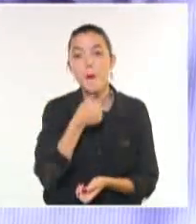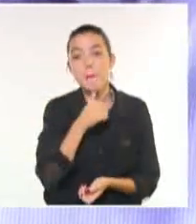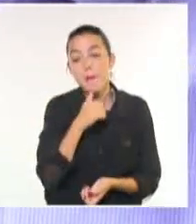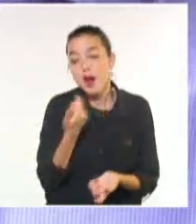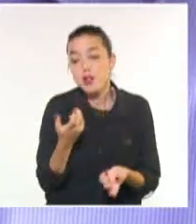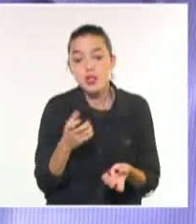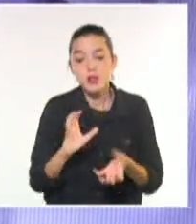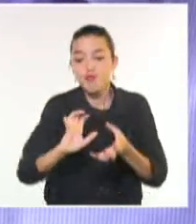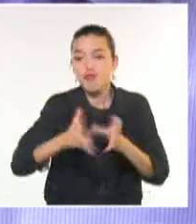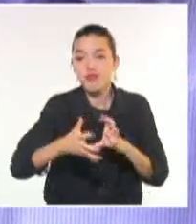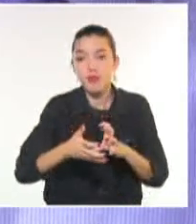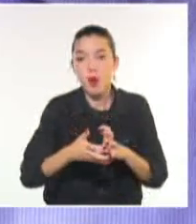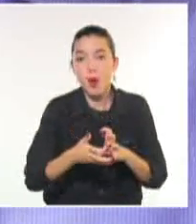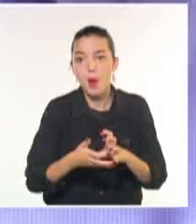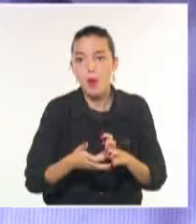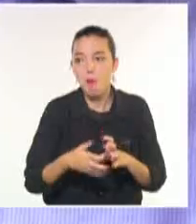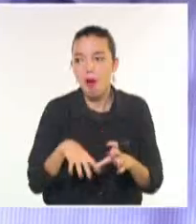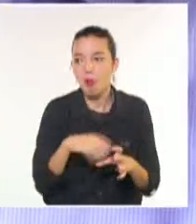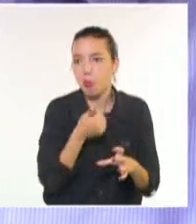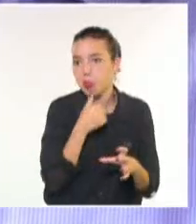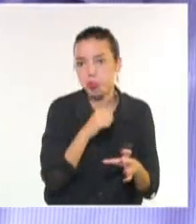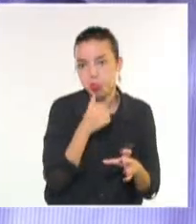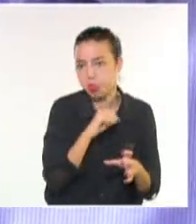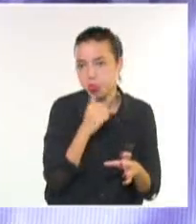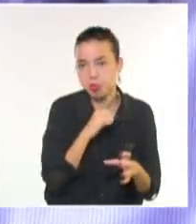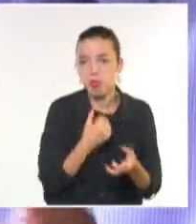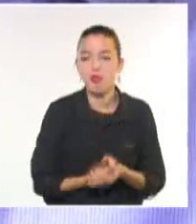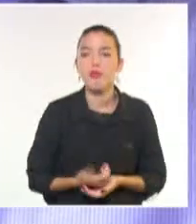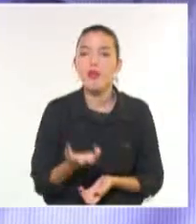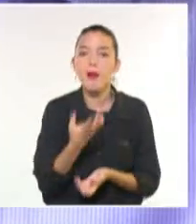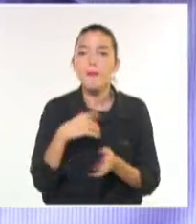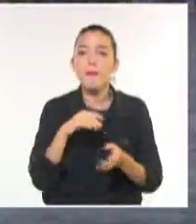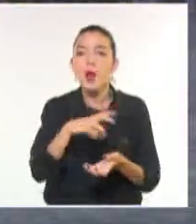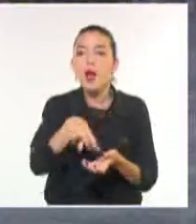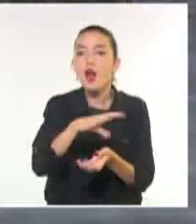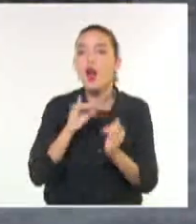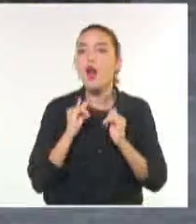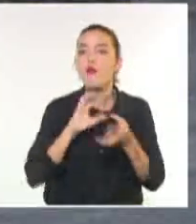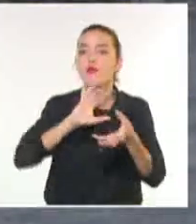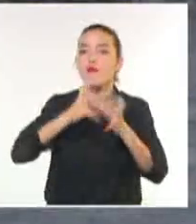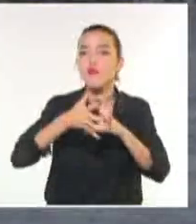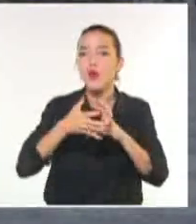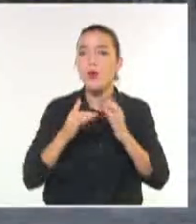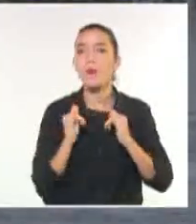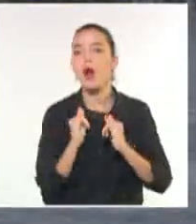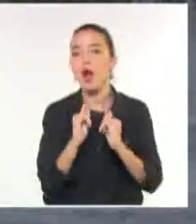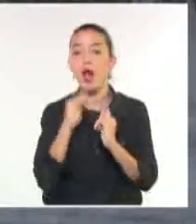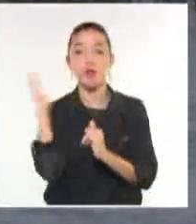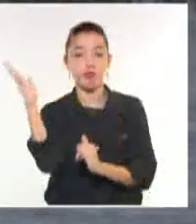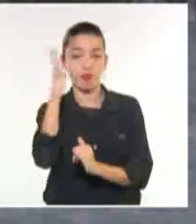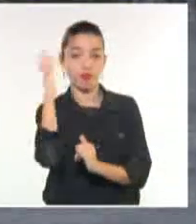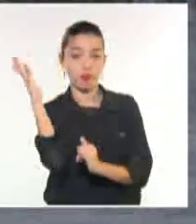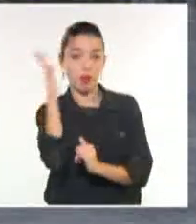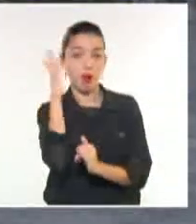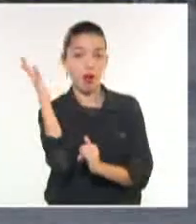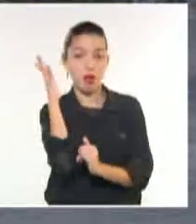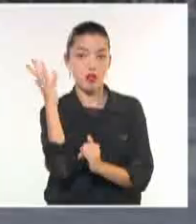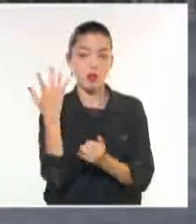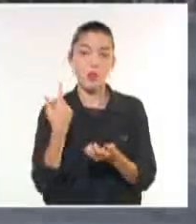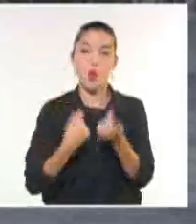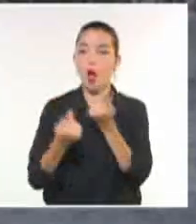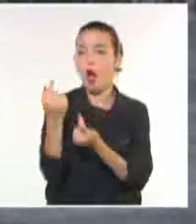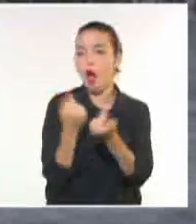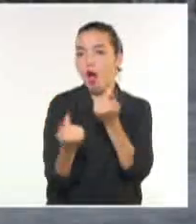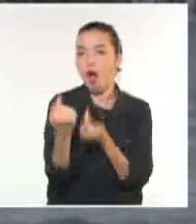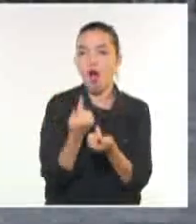sin embargo era una solución a esa necesidad de conocer el estado del tiempo y prever el impacto que podía tener cualquier fenómeno meteorológico, los efectos